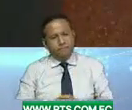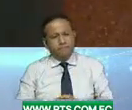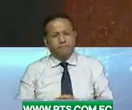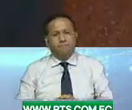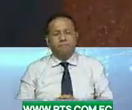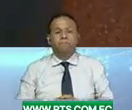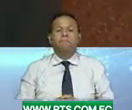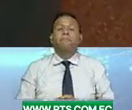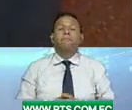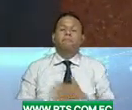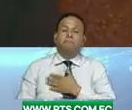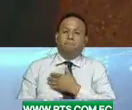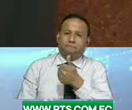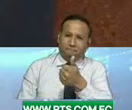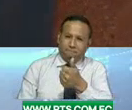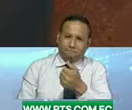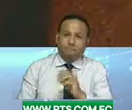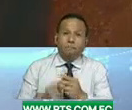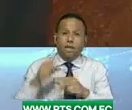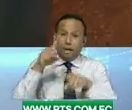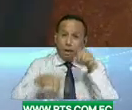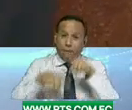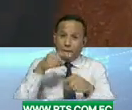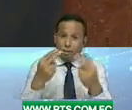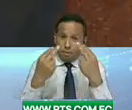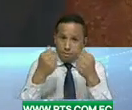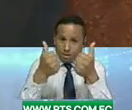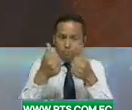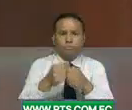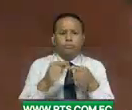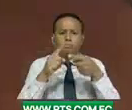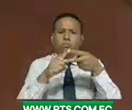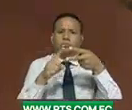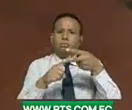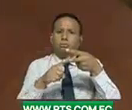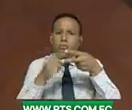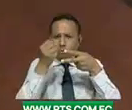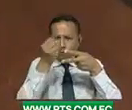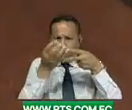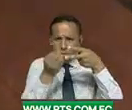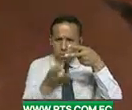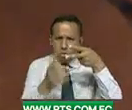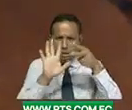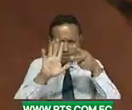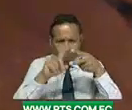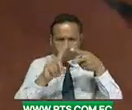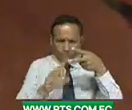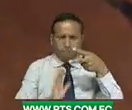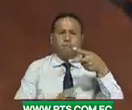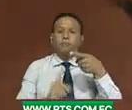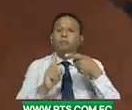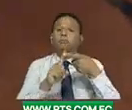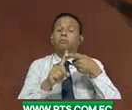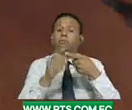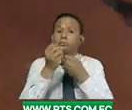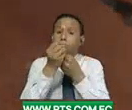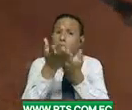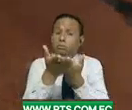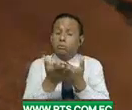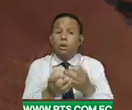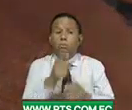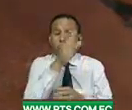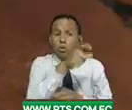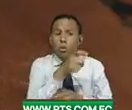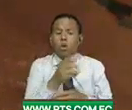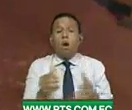¿Cómo está, Hanali, amigos televidentes? Dos noticias en particular. Lo primero, indicarles que una nueva muerte violenta,